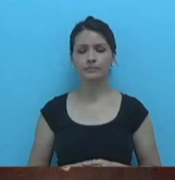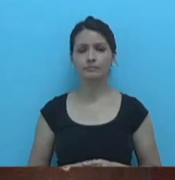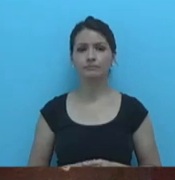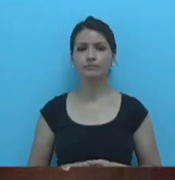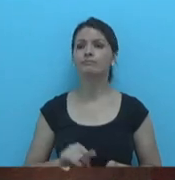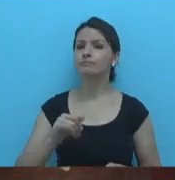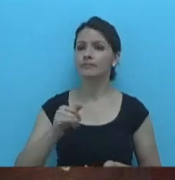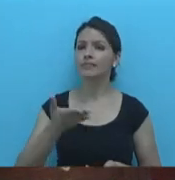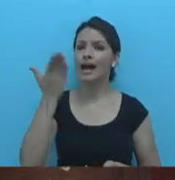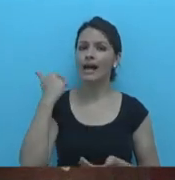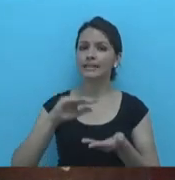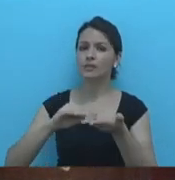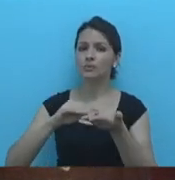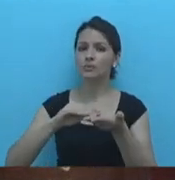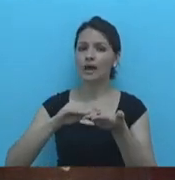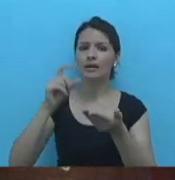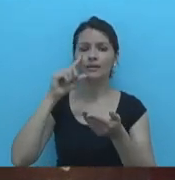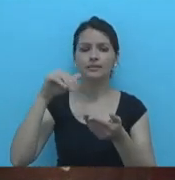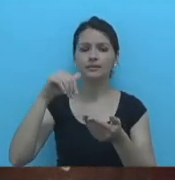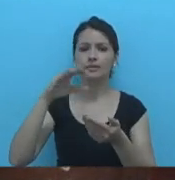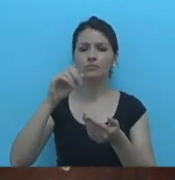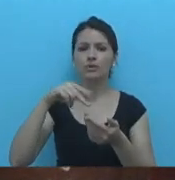dijera la diputada Simoncini, en un proyecto